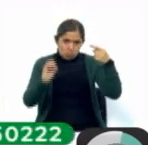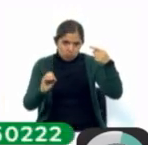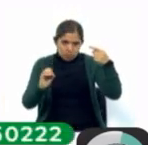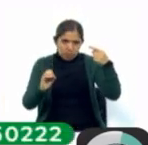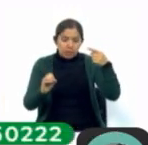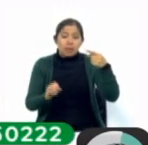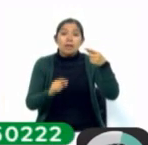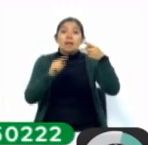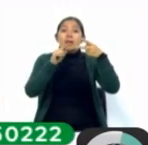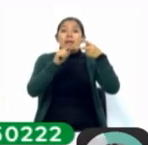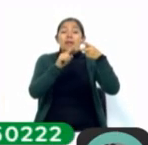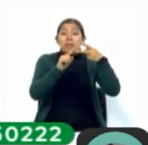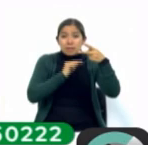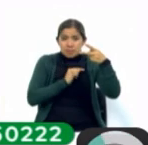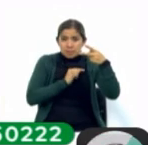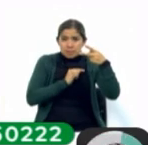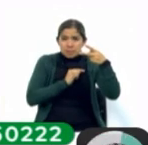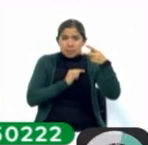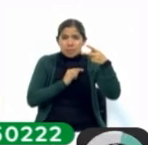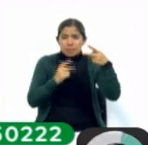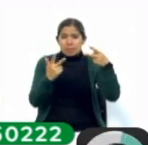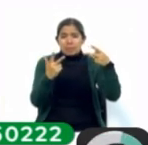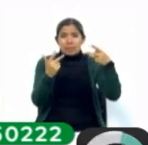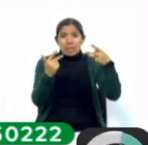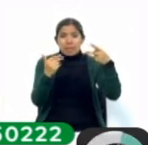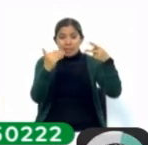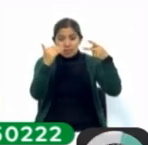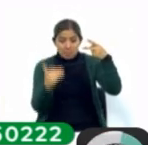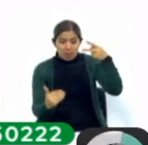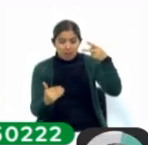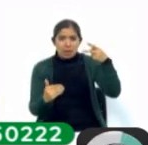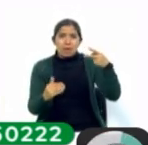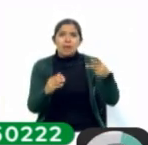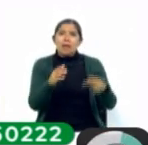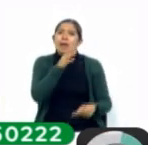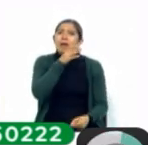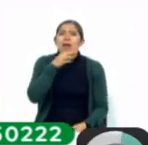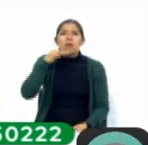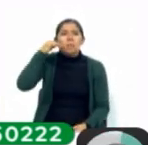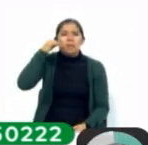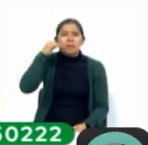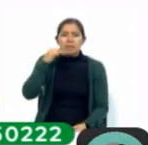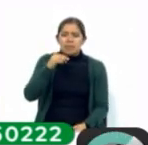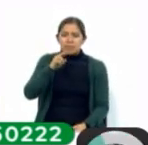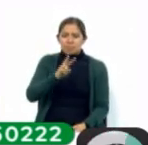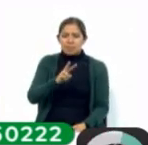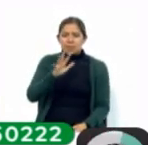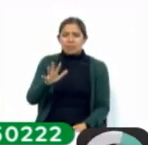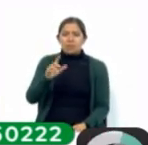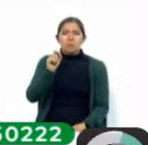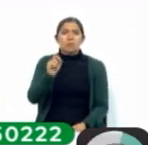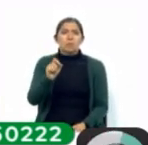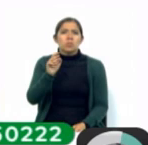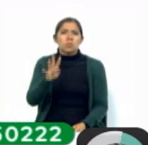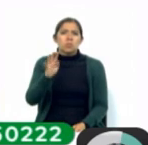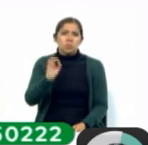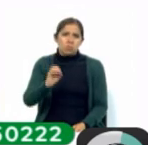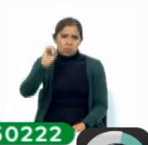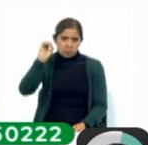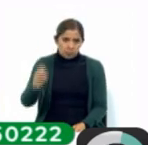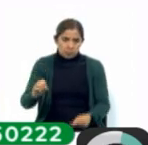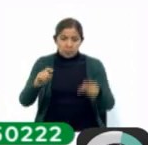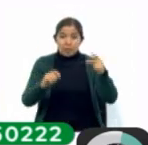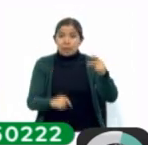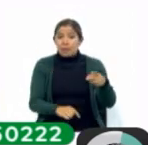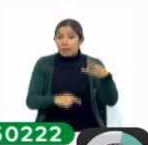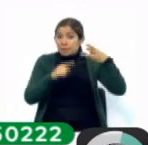voto. En segundo lugar y 13 puntos más abajo está Carlos Mesa con un 25.4%. Un